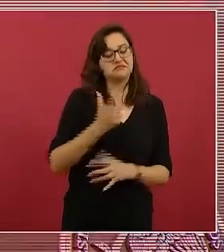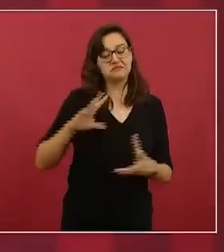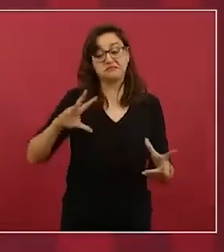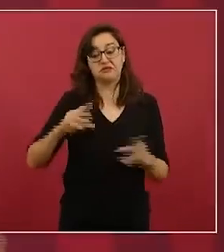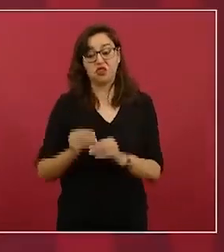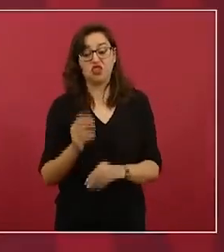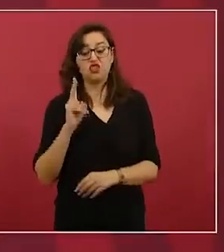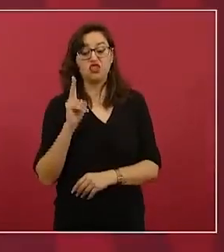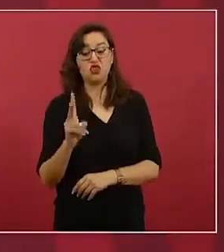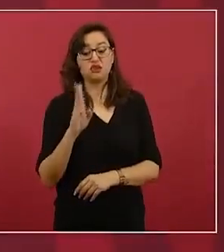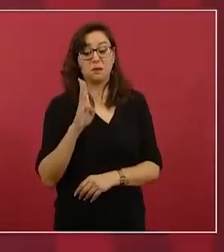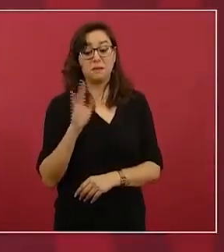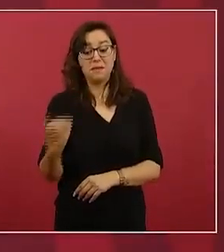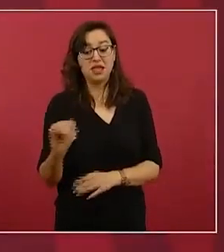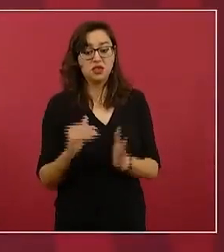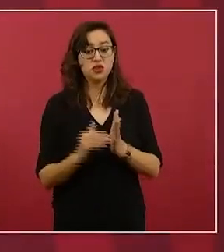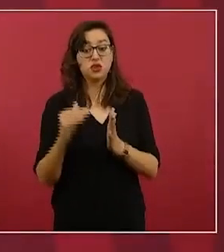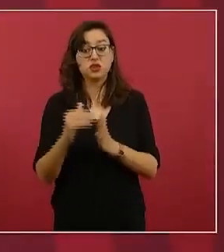Y todavía